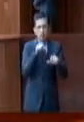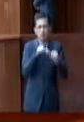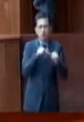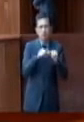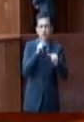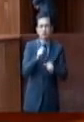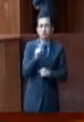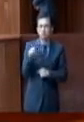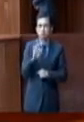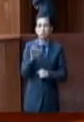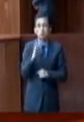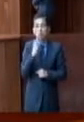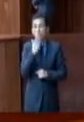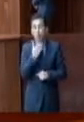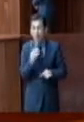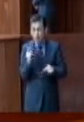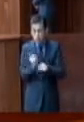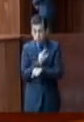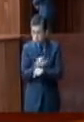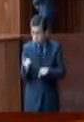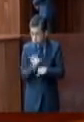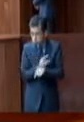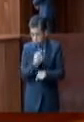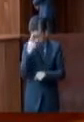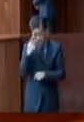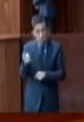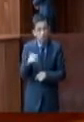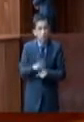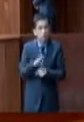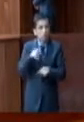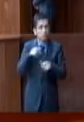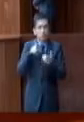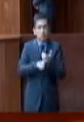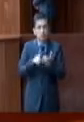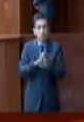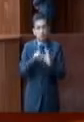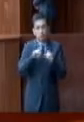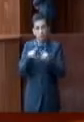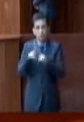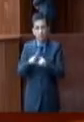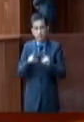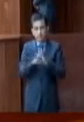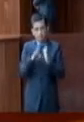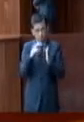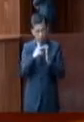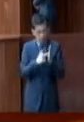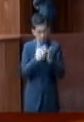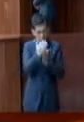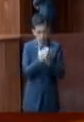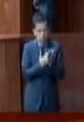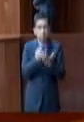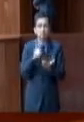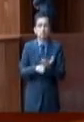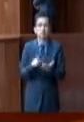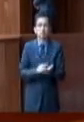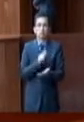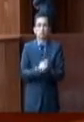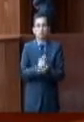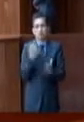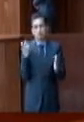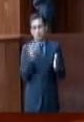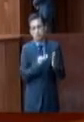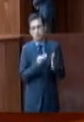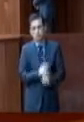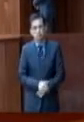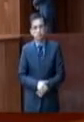el incumplimiento en lo conducente de cualquiera de las disposiciones contenidas en esta ley y en esta ley tenemos